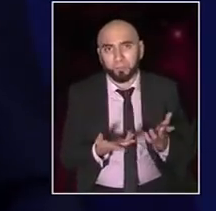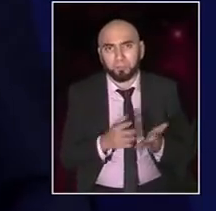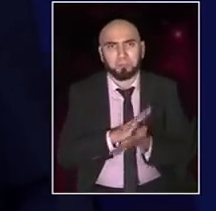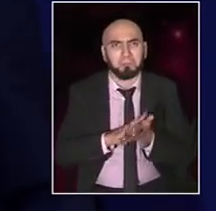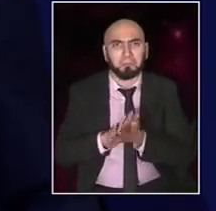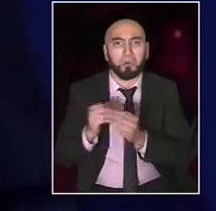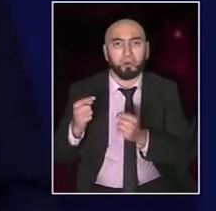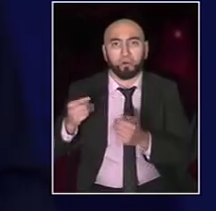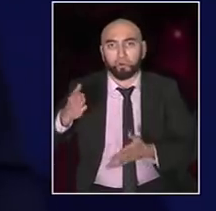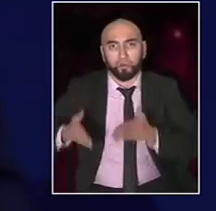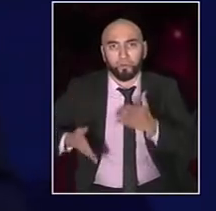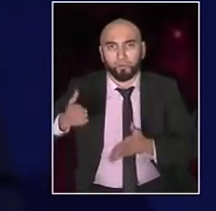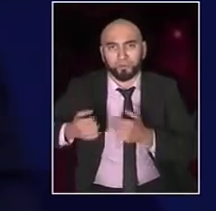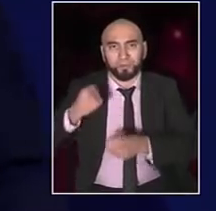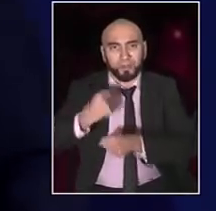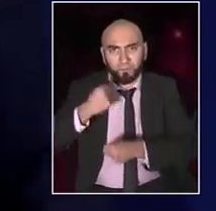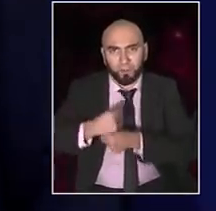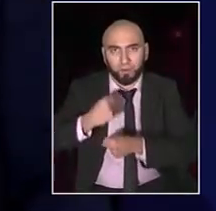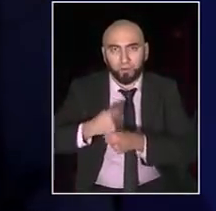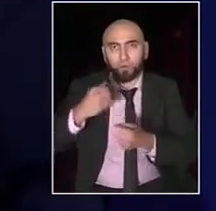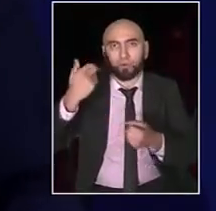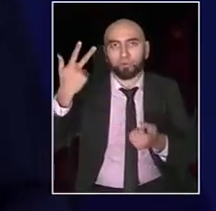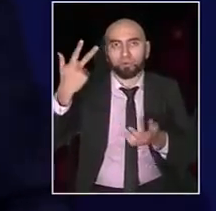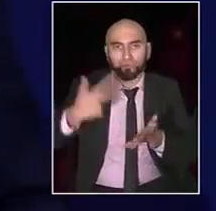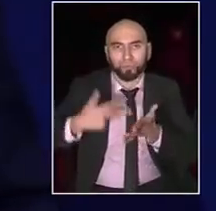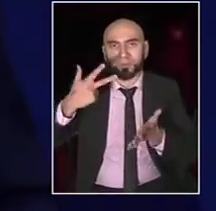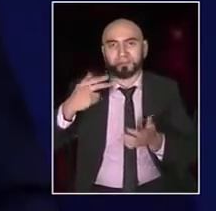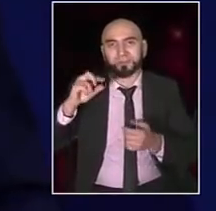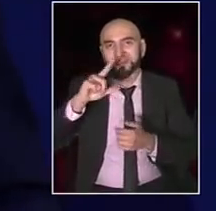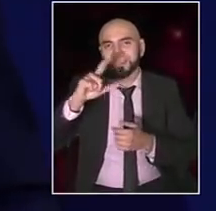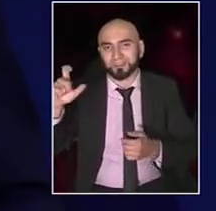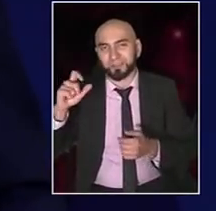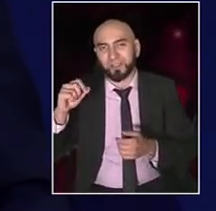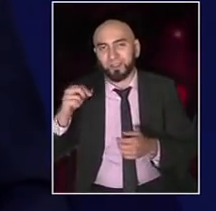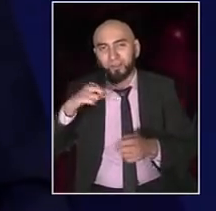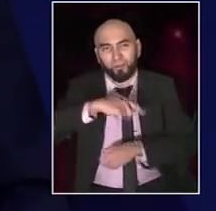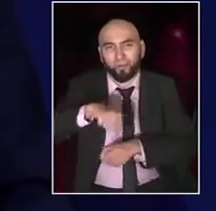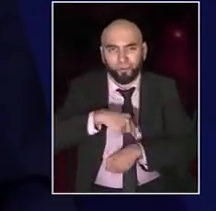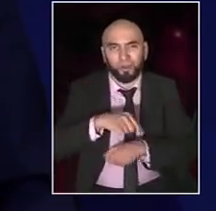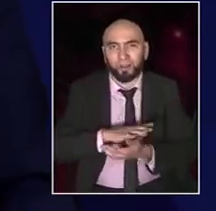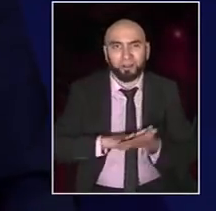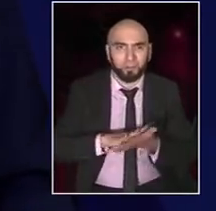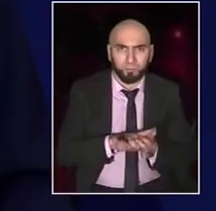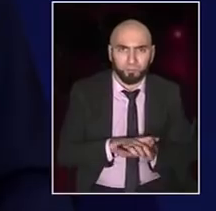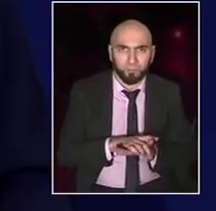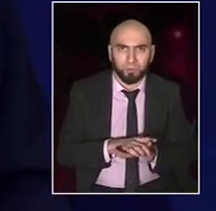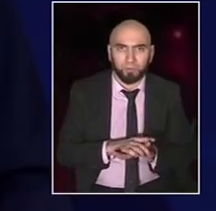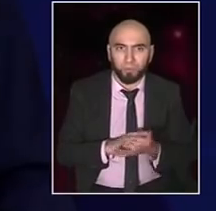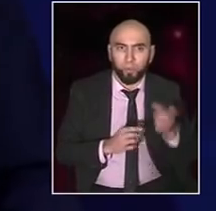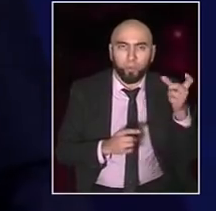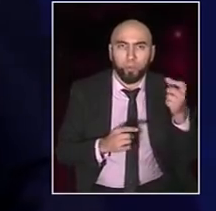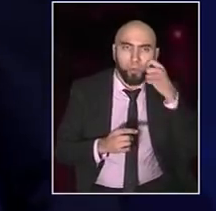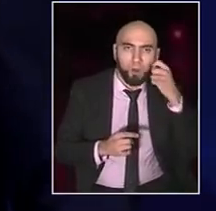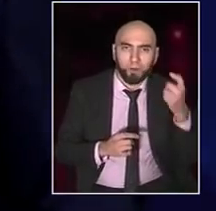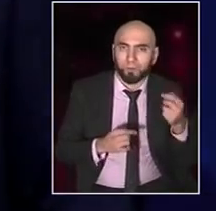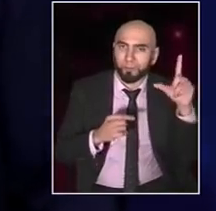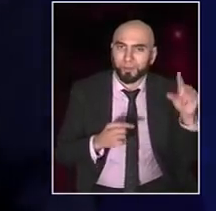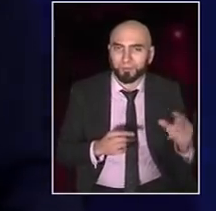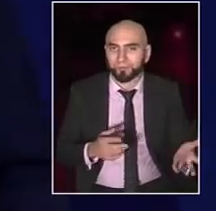trabaja 8.700 horas versus 1.700 horas de un ser humano. No solo por eso va a cambiar el trabajo, porque los costos de transacción que